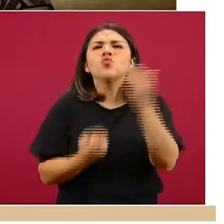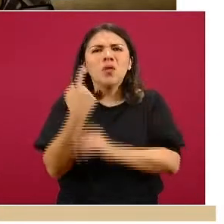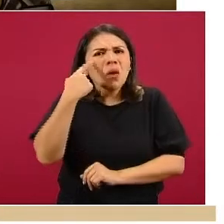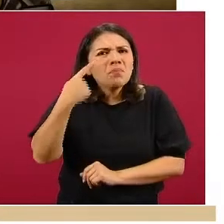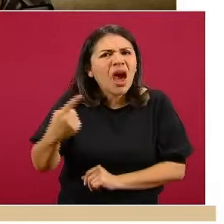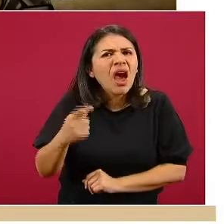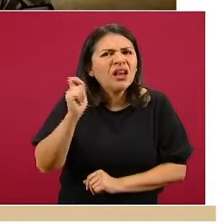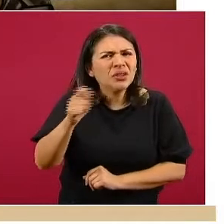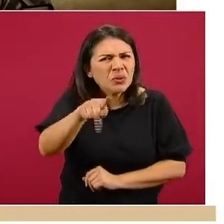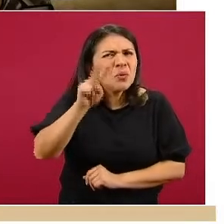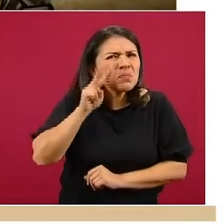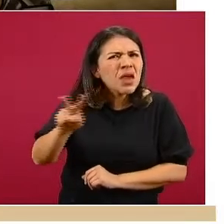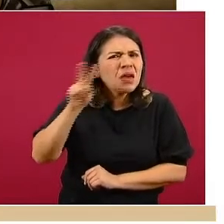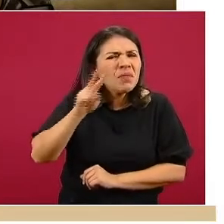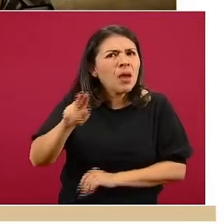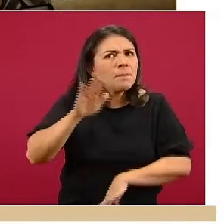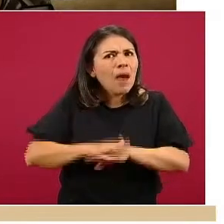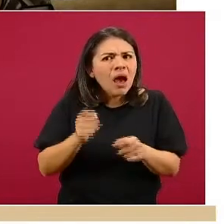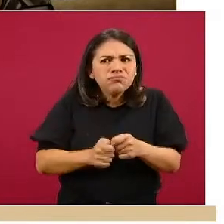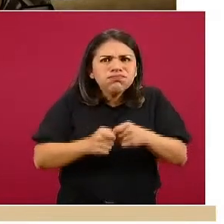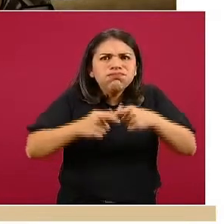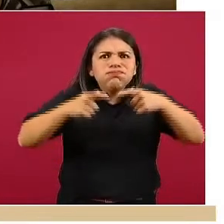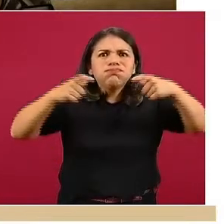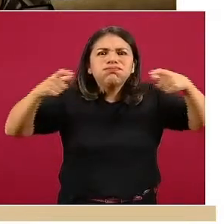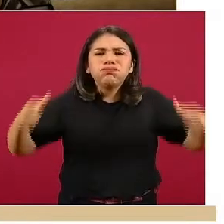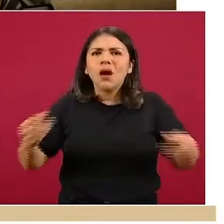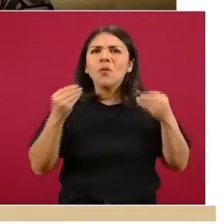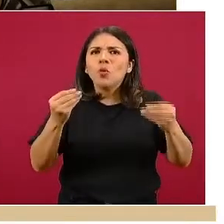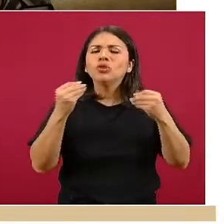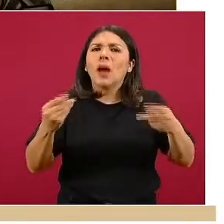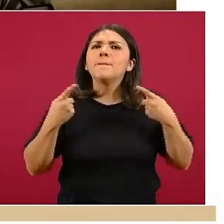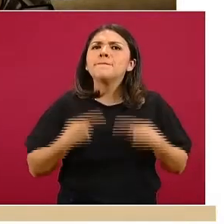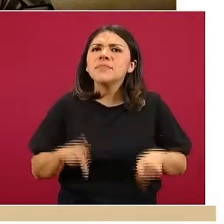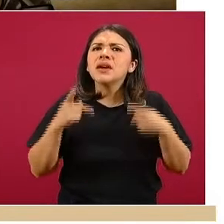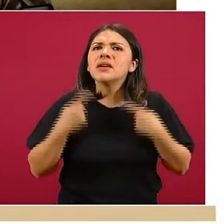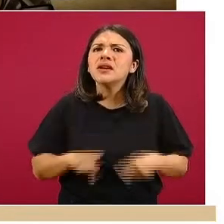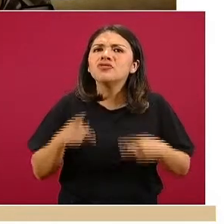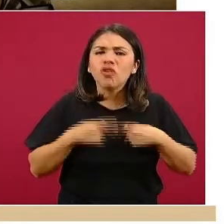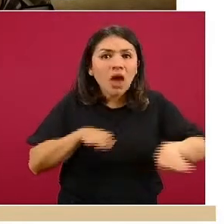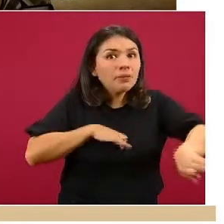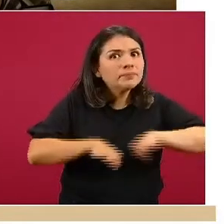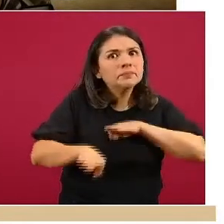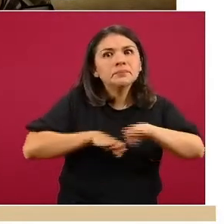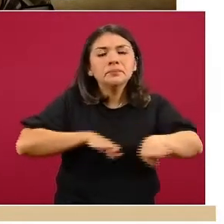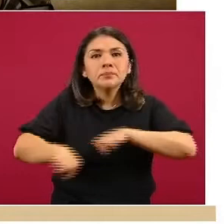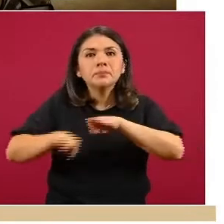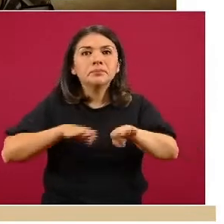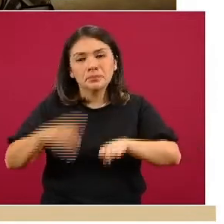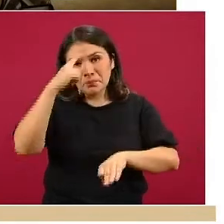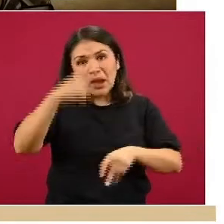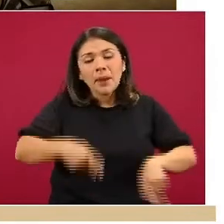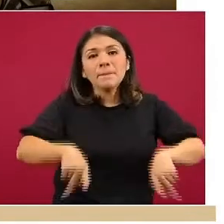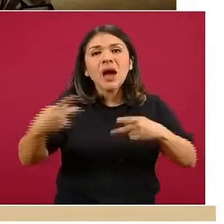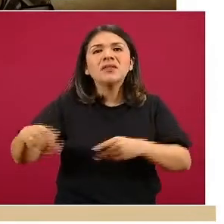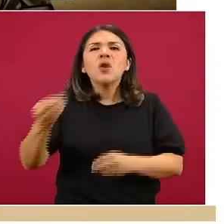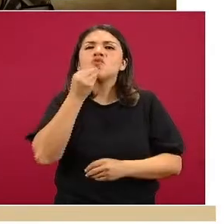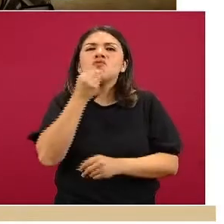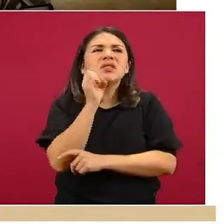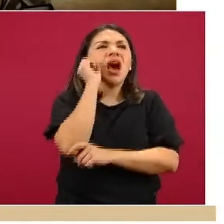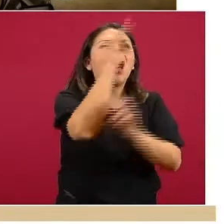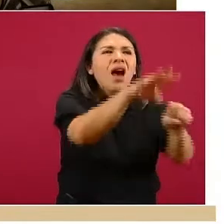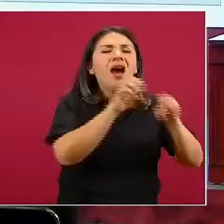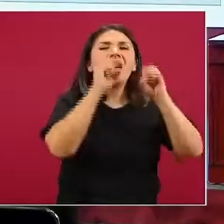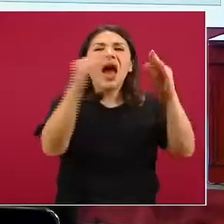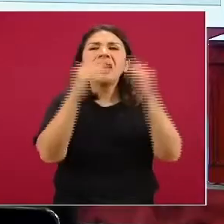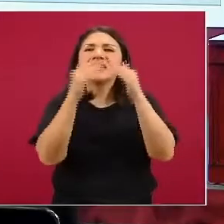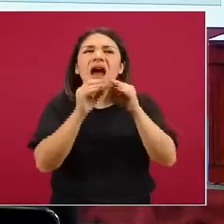fenómeno. Ustedes han visto cómo han proliferado las personas que están trabajando, distribuyendo comida a casa,